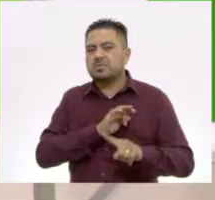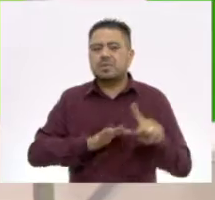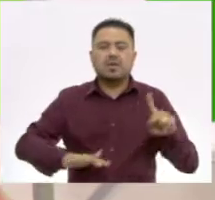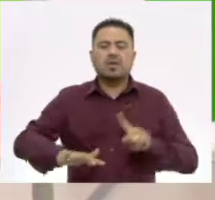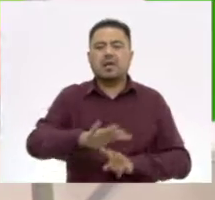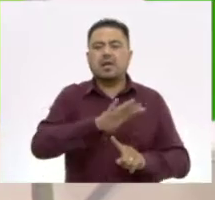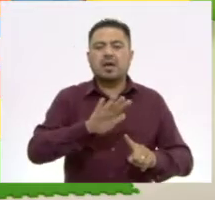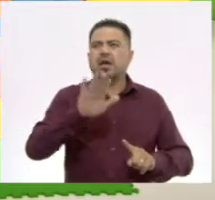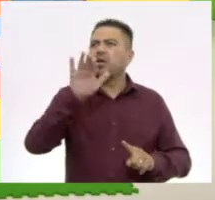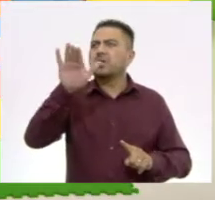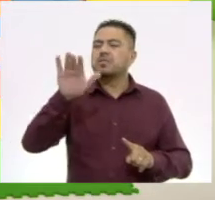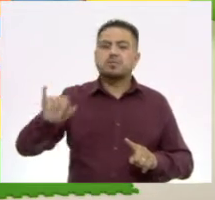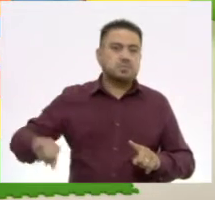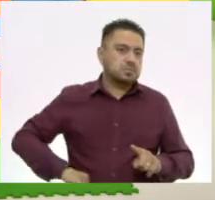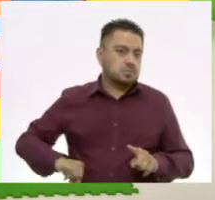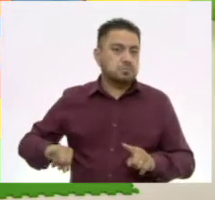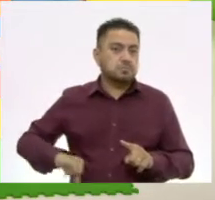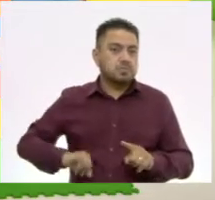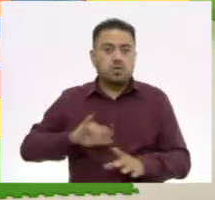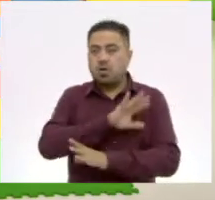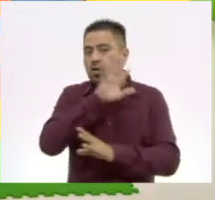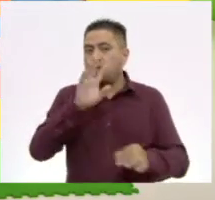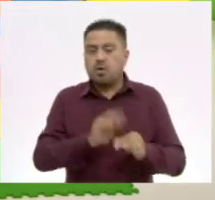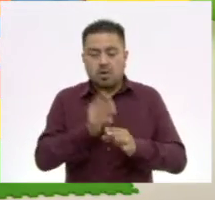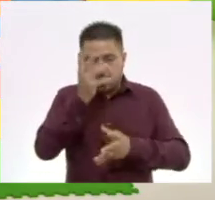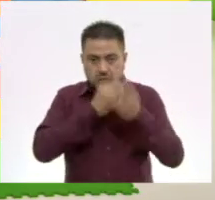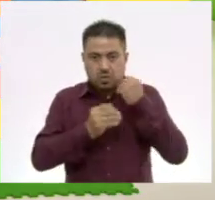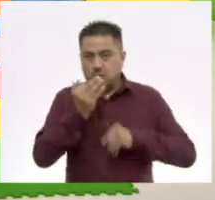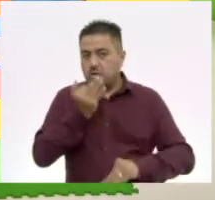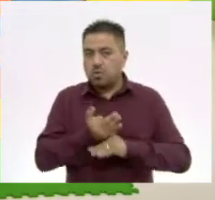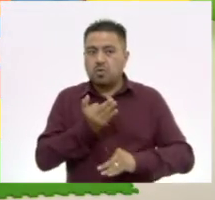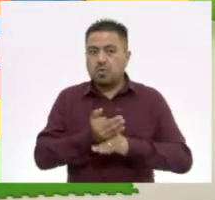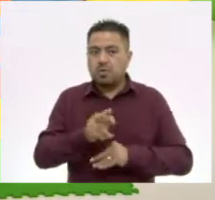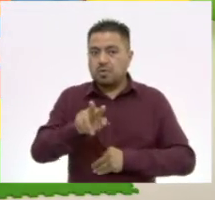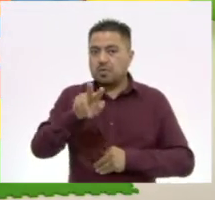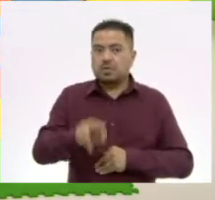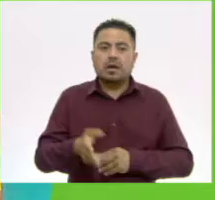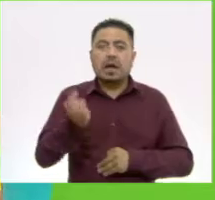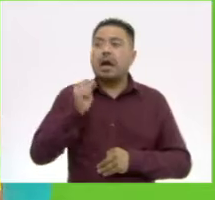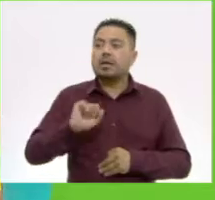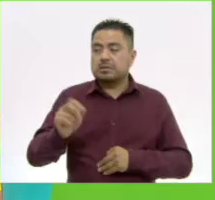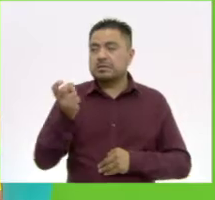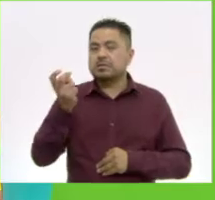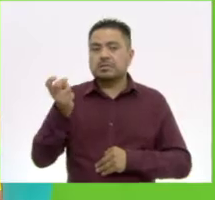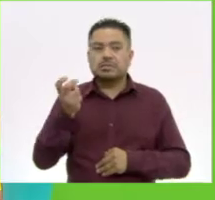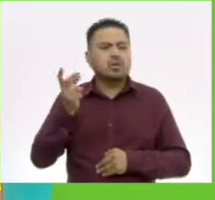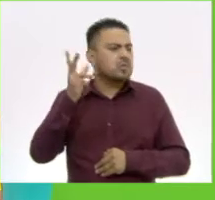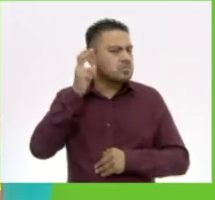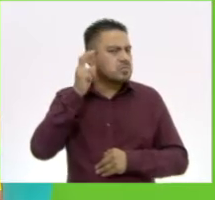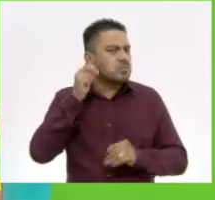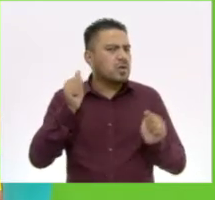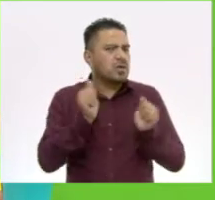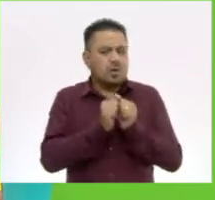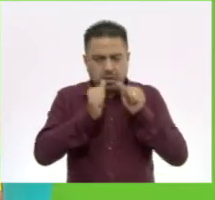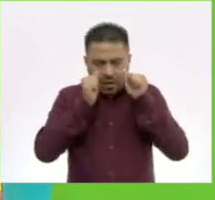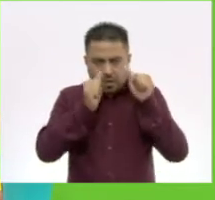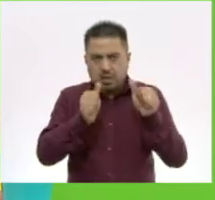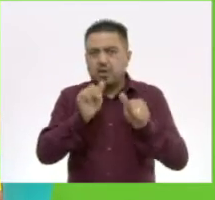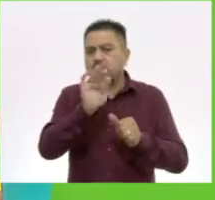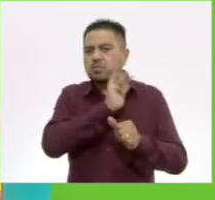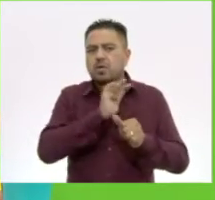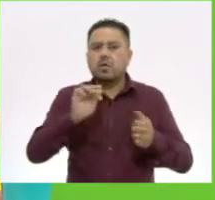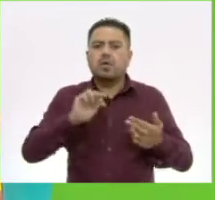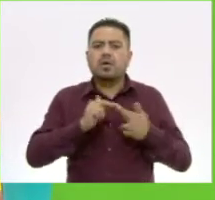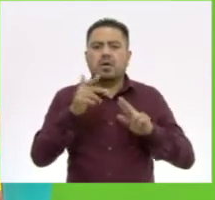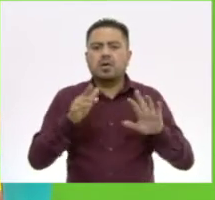oye qué interesante todo lo que aprendimos soy verdad así es al escuchar con atención podemos